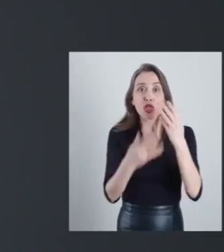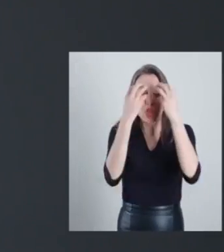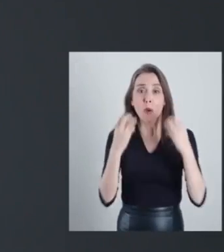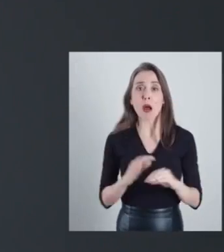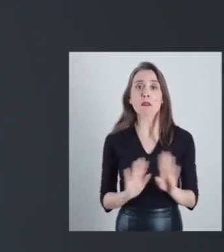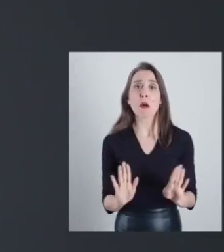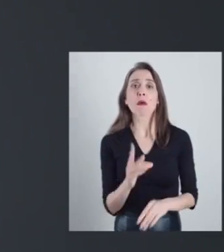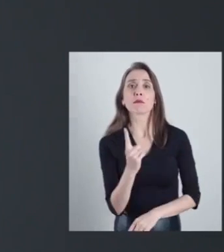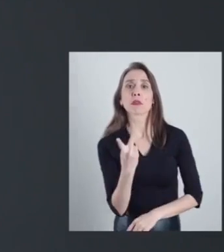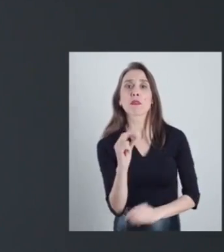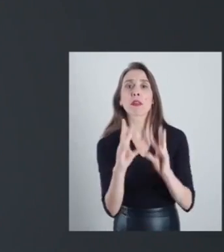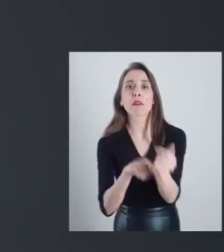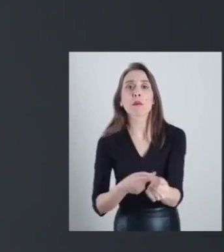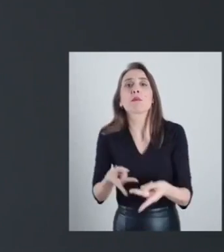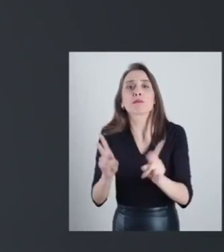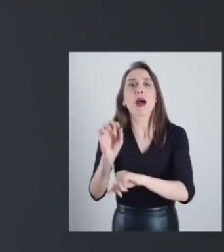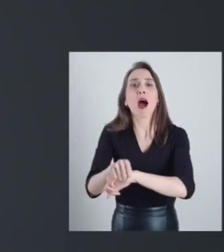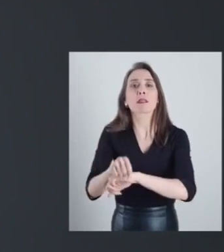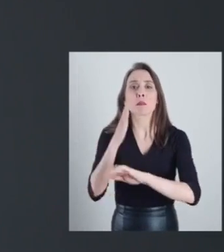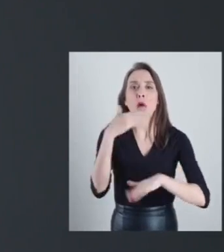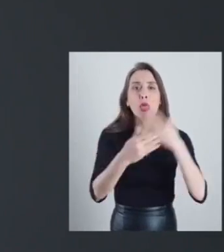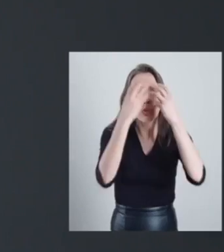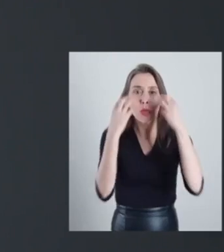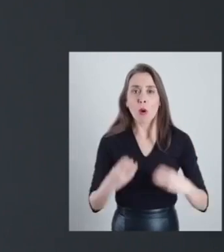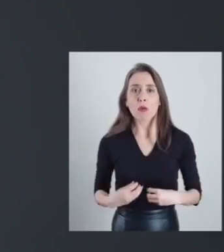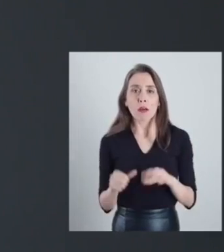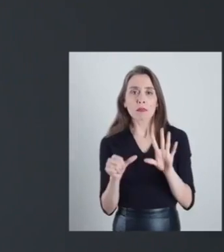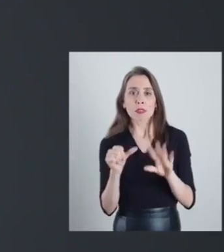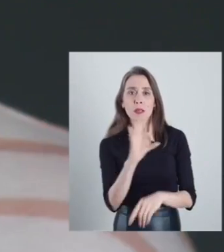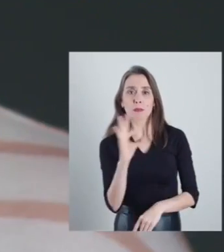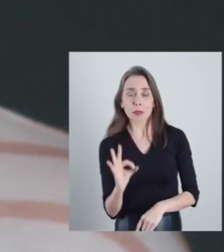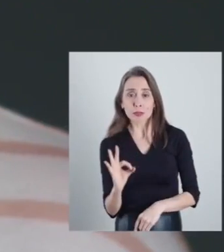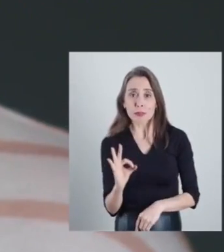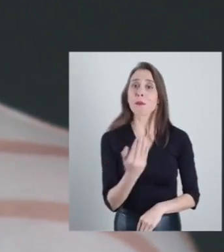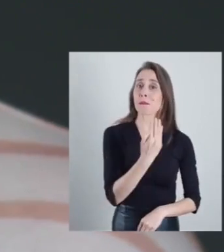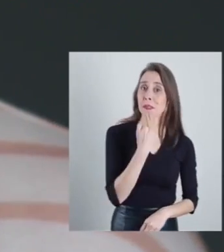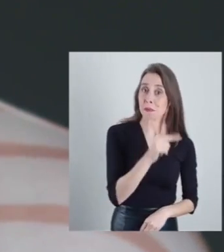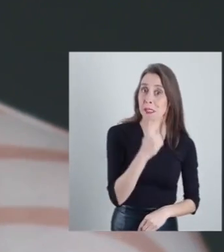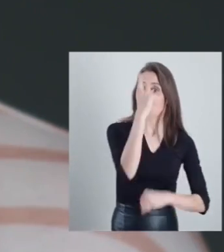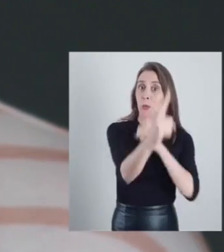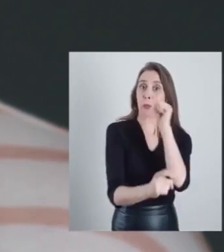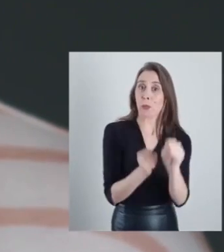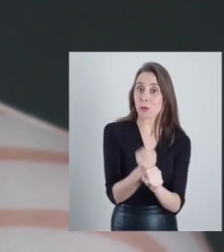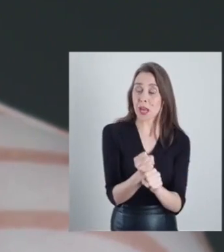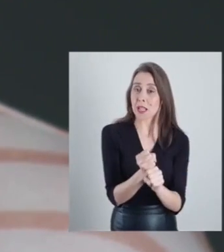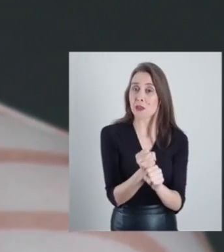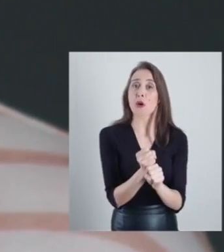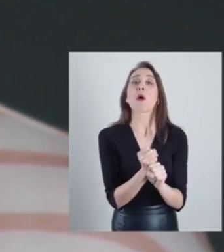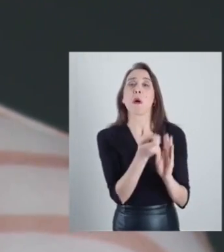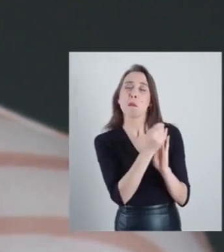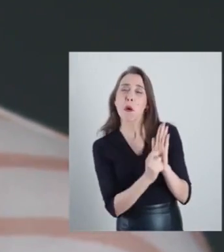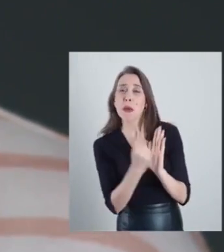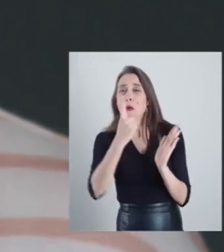solo 120 familias validan la decisión de donar, equivalente al 6%. Paralelamente, cada año hay en